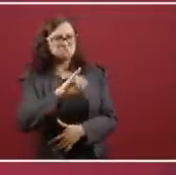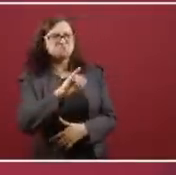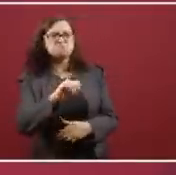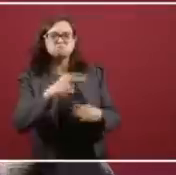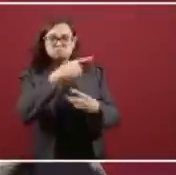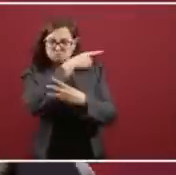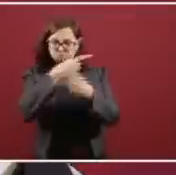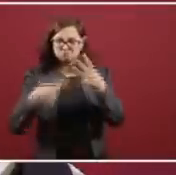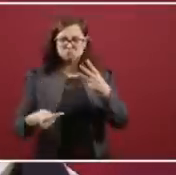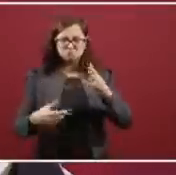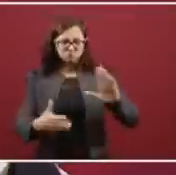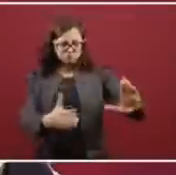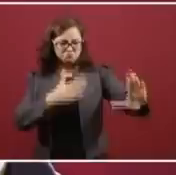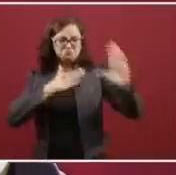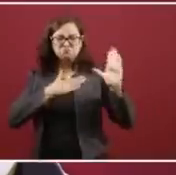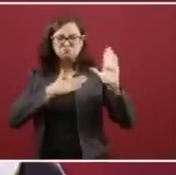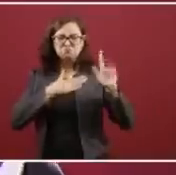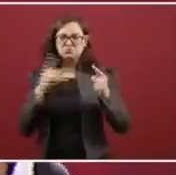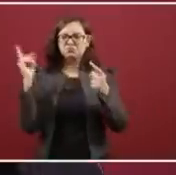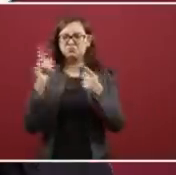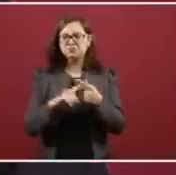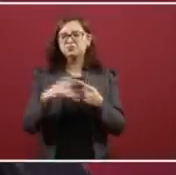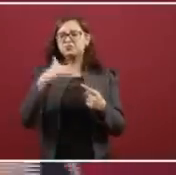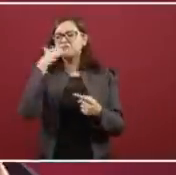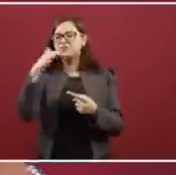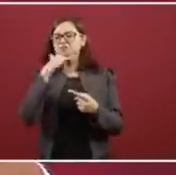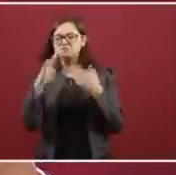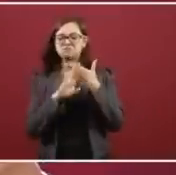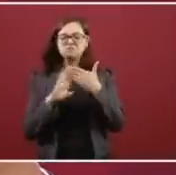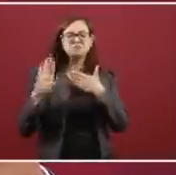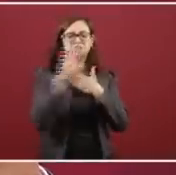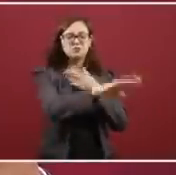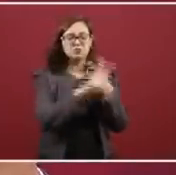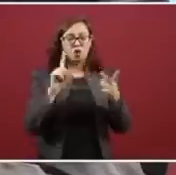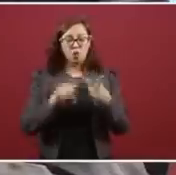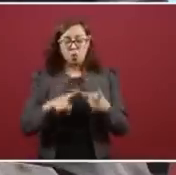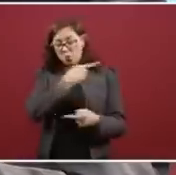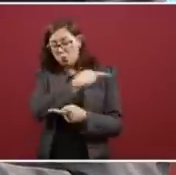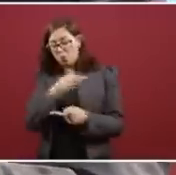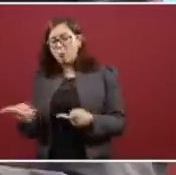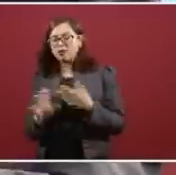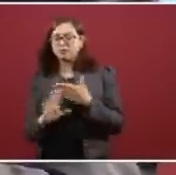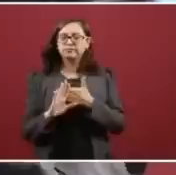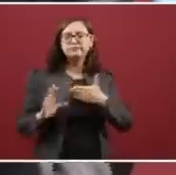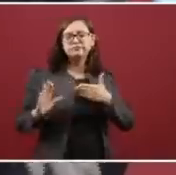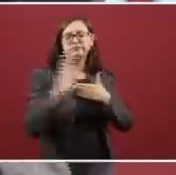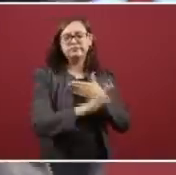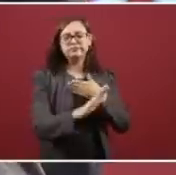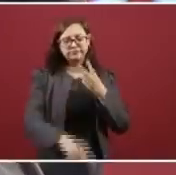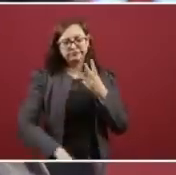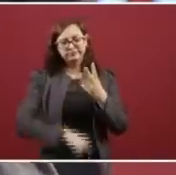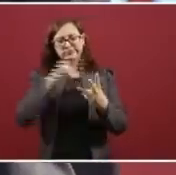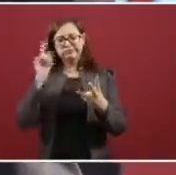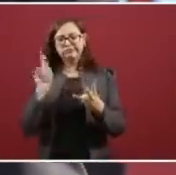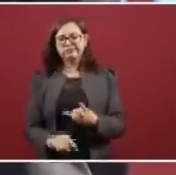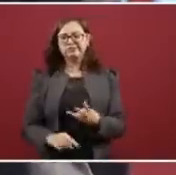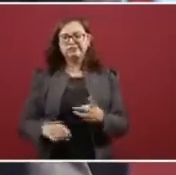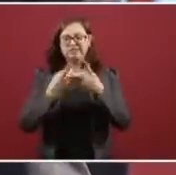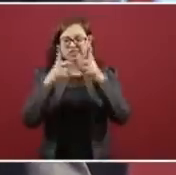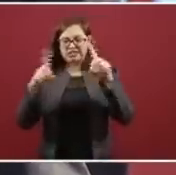acabar con la corrupción y combatir la pobreza y crecer al